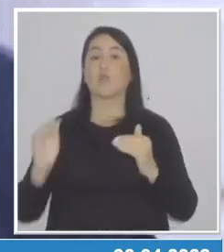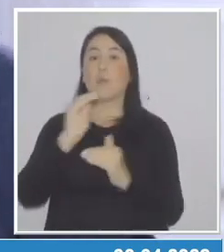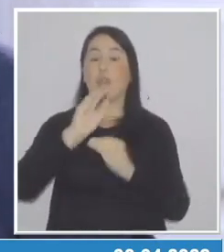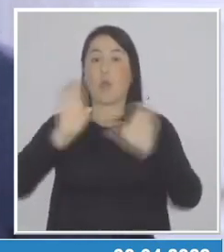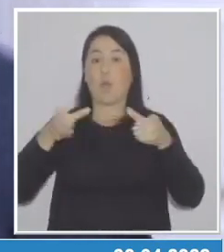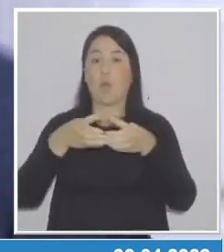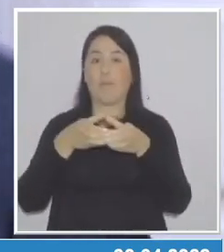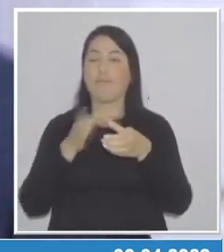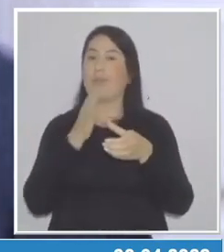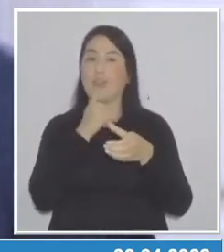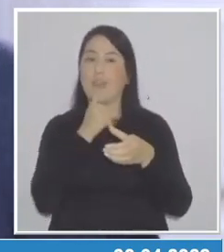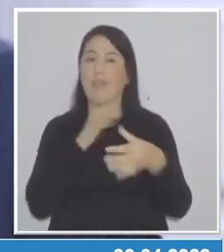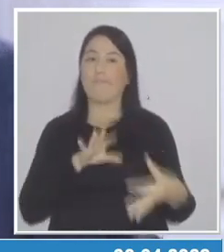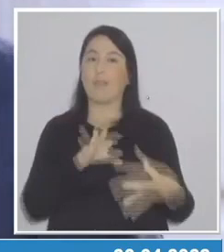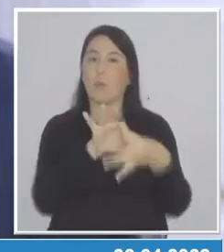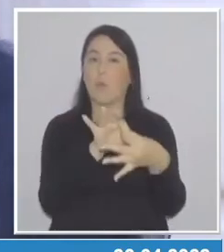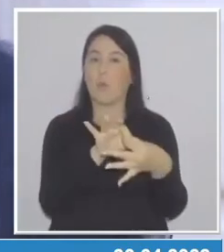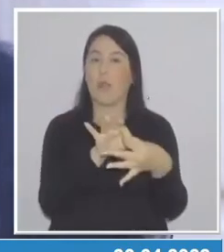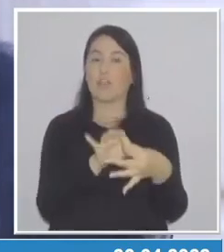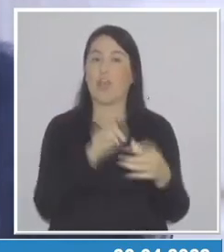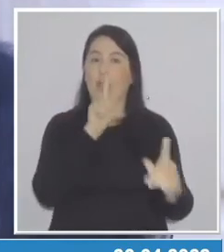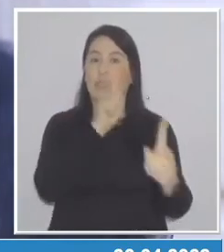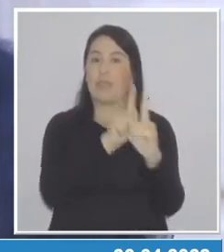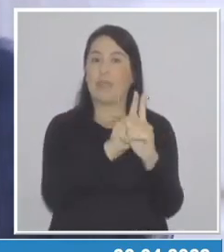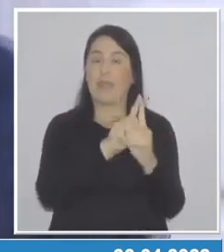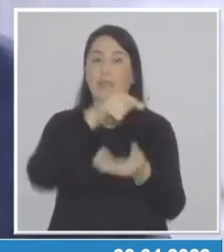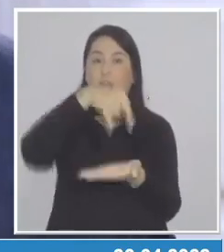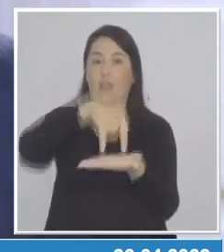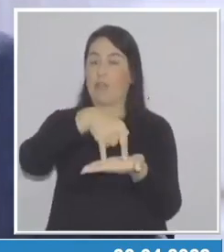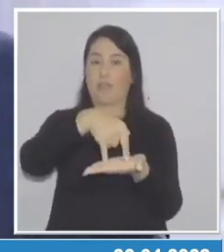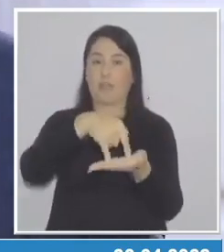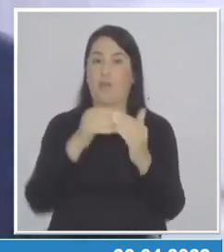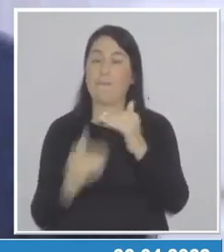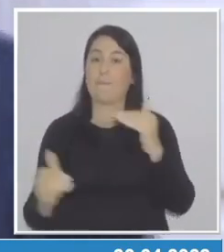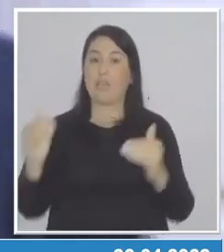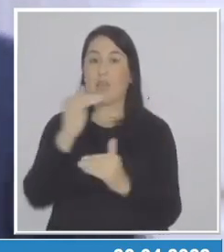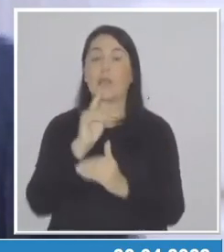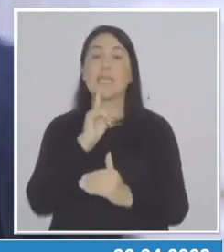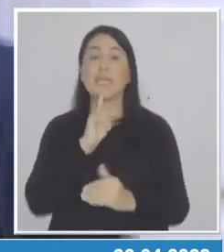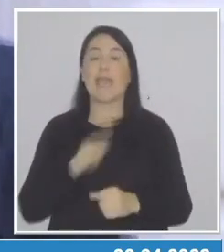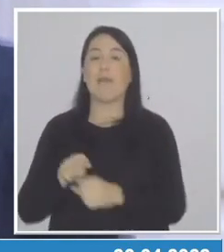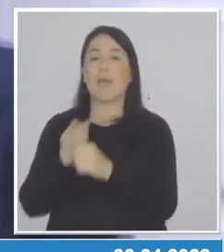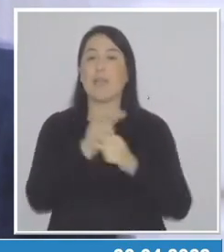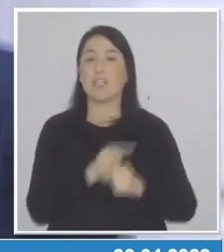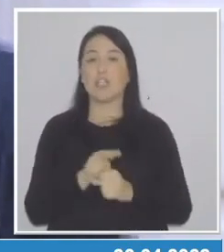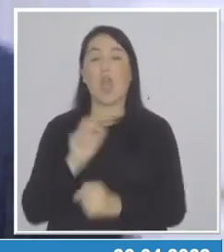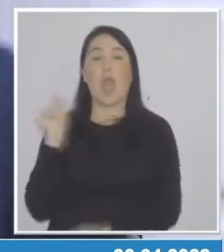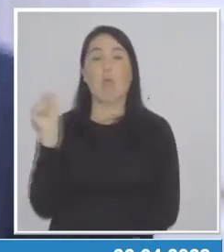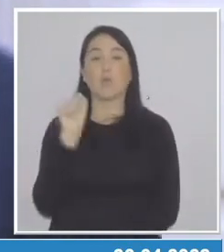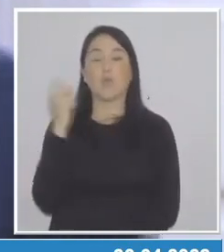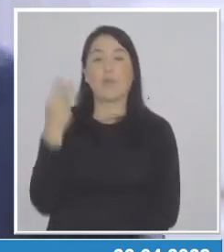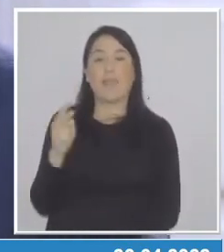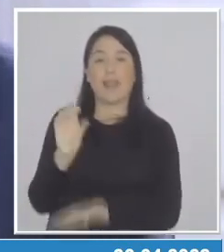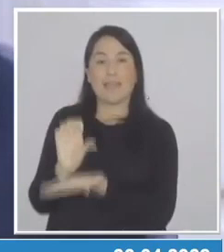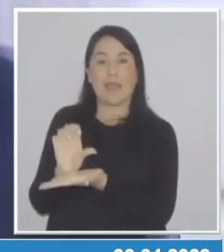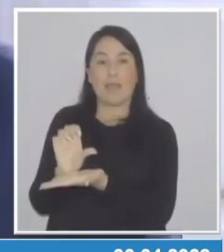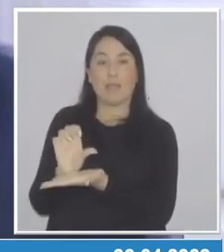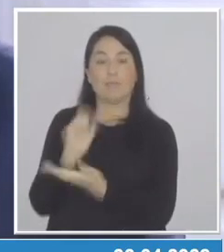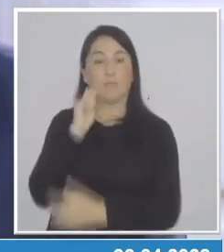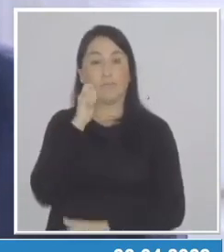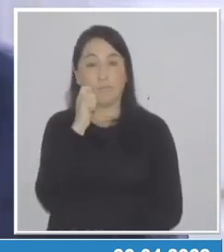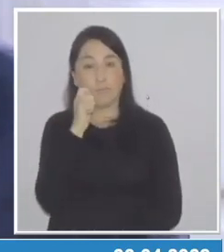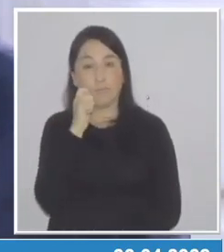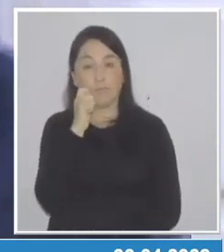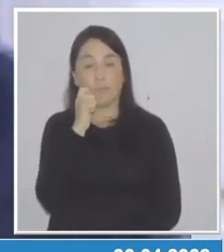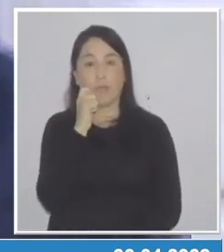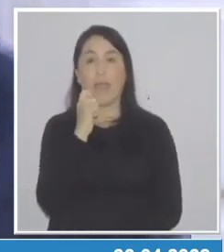vinculación directa con el Congreso, sino que mayoritariamente provienen de la Administración Central Autónoma del Estado, lo que implicaría la coexistencia